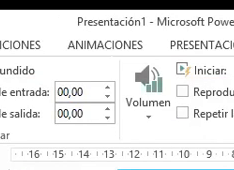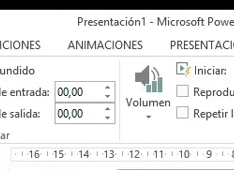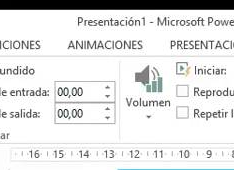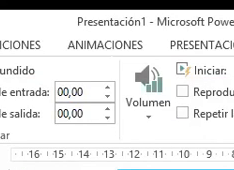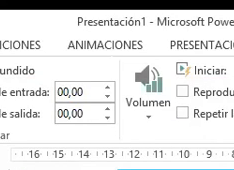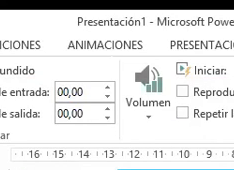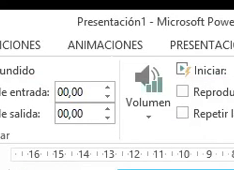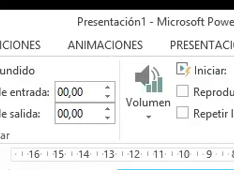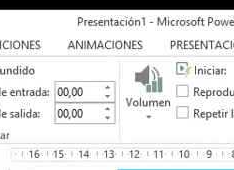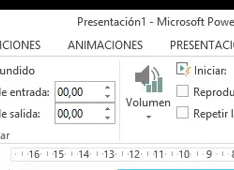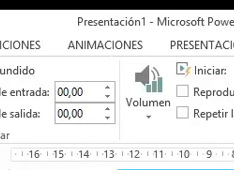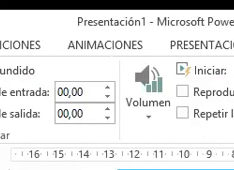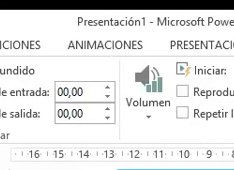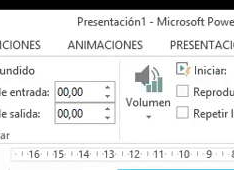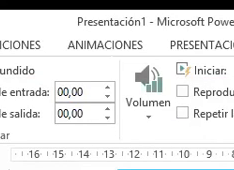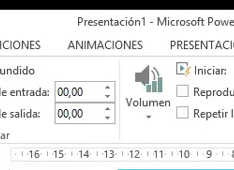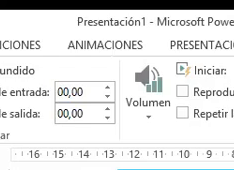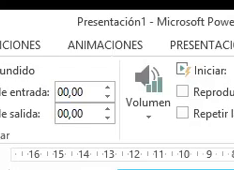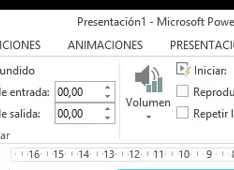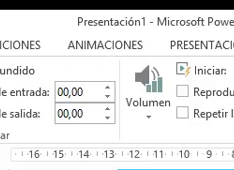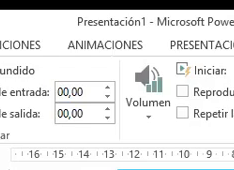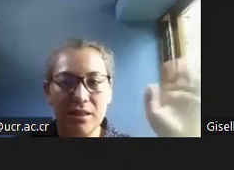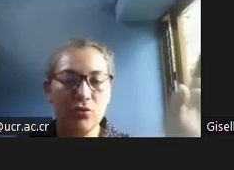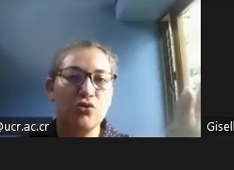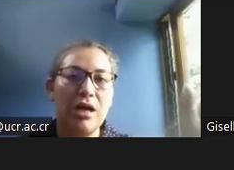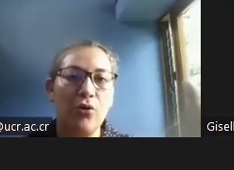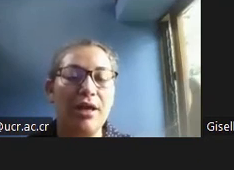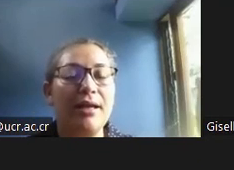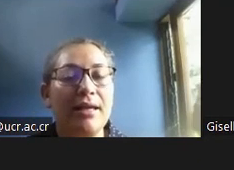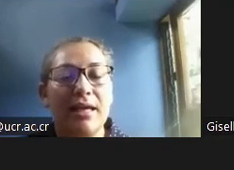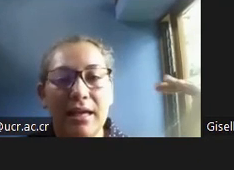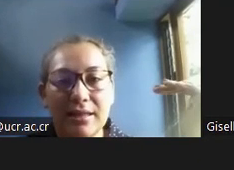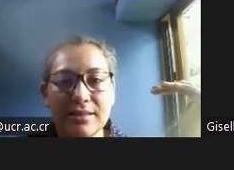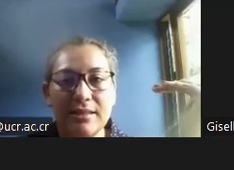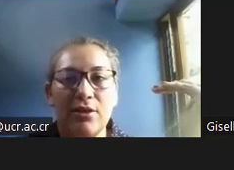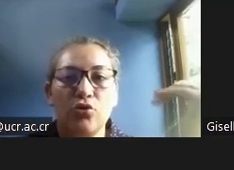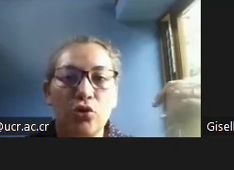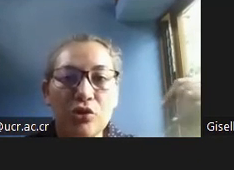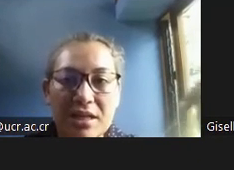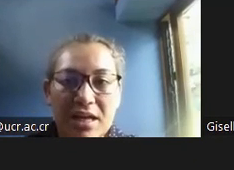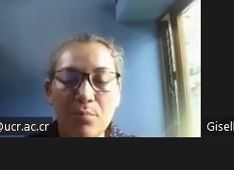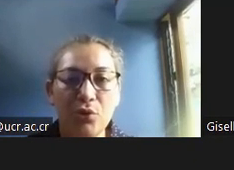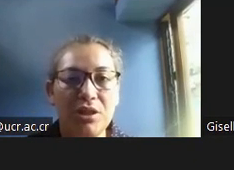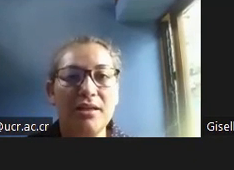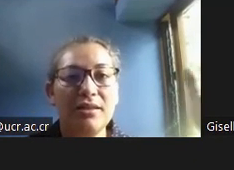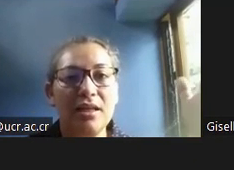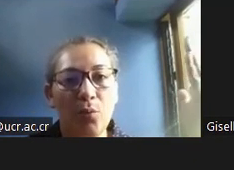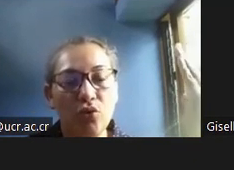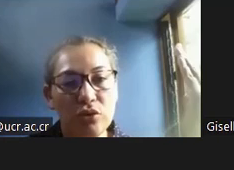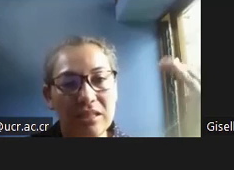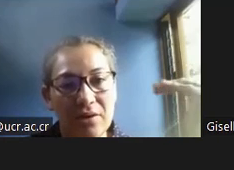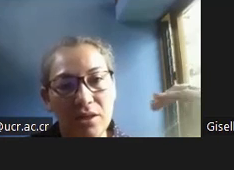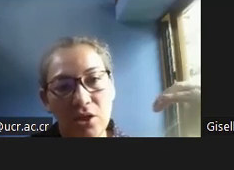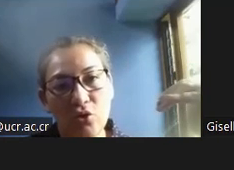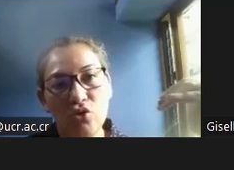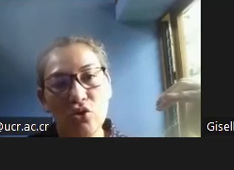3 herramientas que podemos utilizar para crear videos. Ahora, nosotros acá en Protea